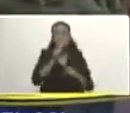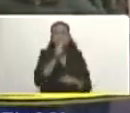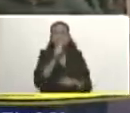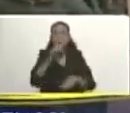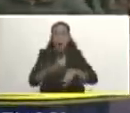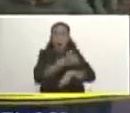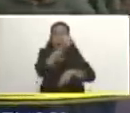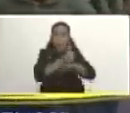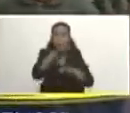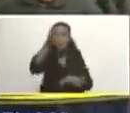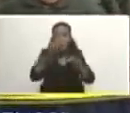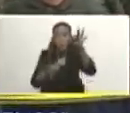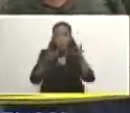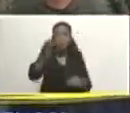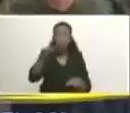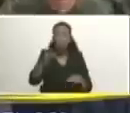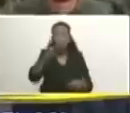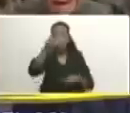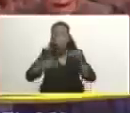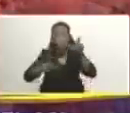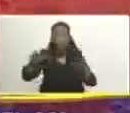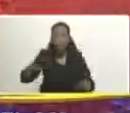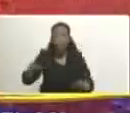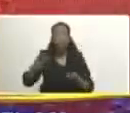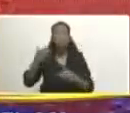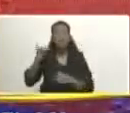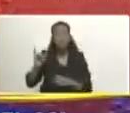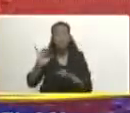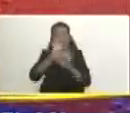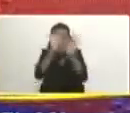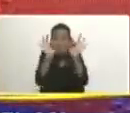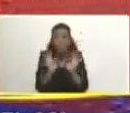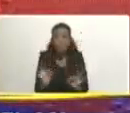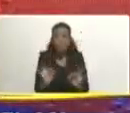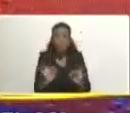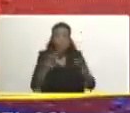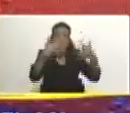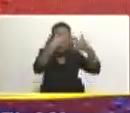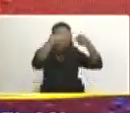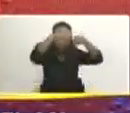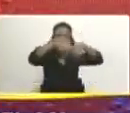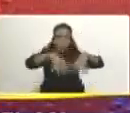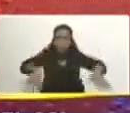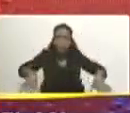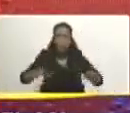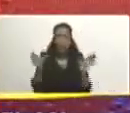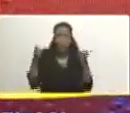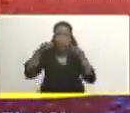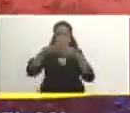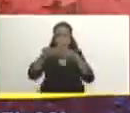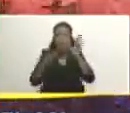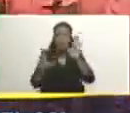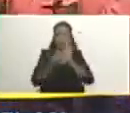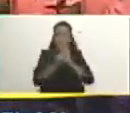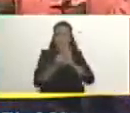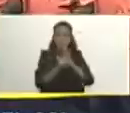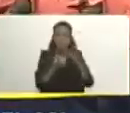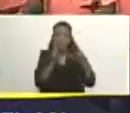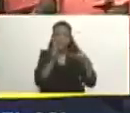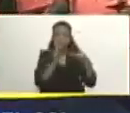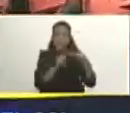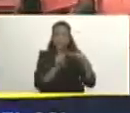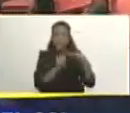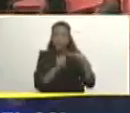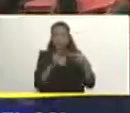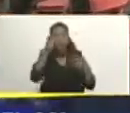sin perjuicio de sus funciones civiles, tendría una estructura militar que orienta su organización y marco legal.